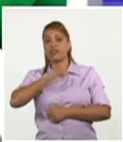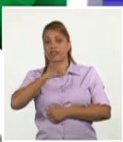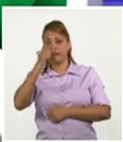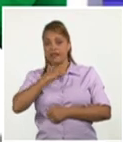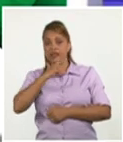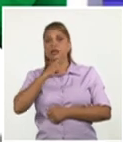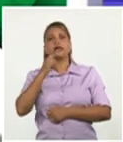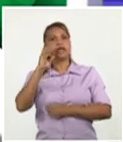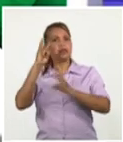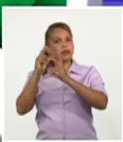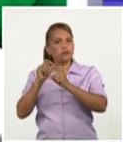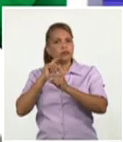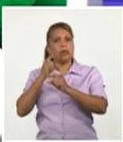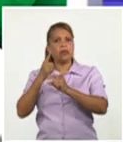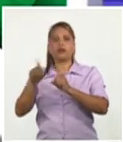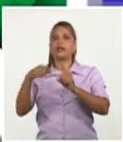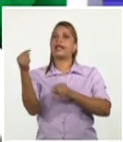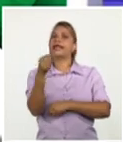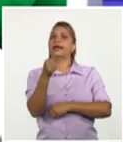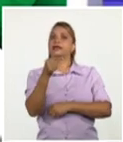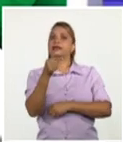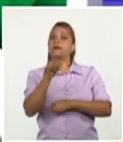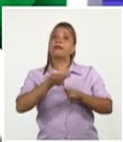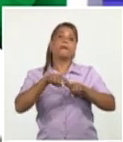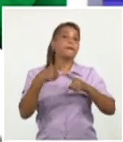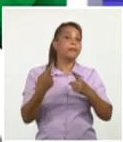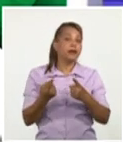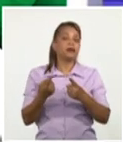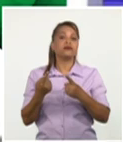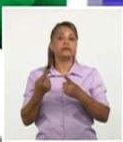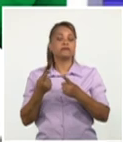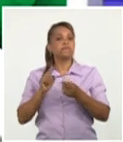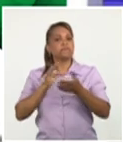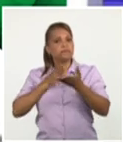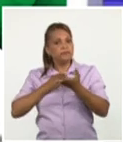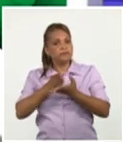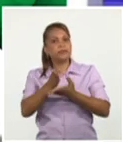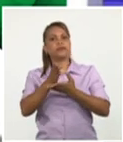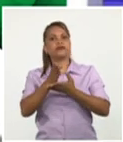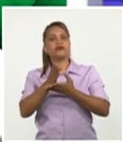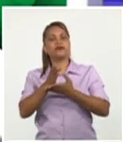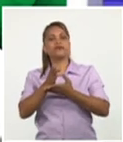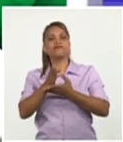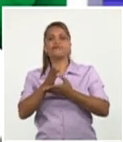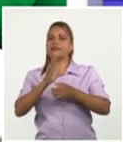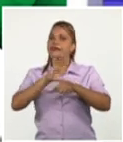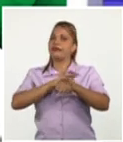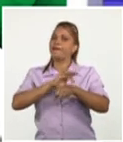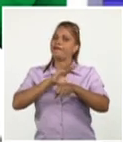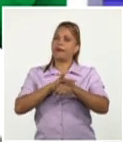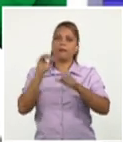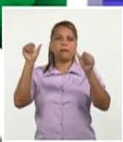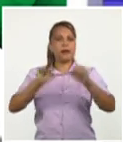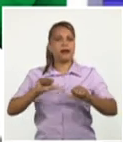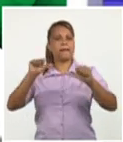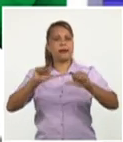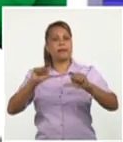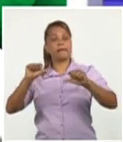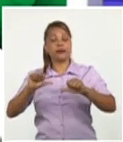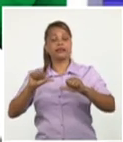negativo, pero de todas formas presentó un grupo de complicaciones